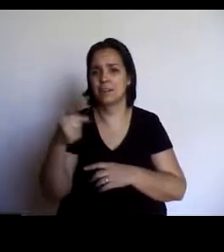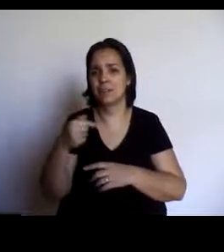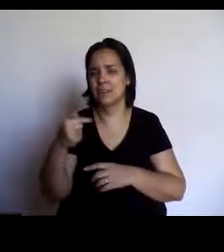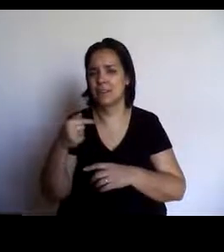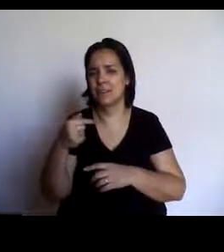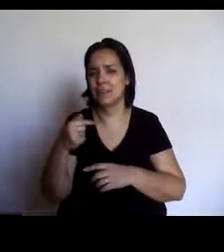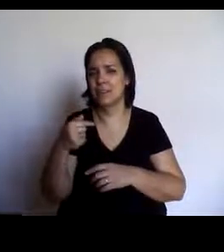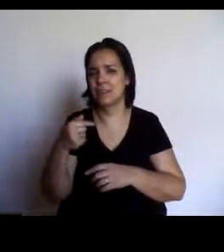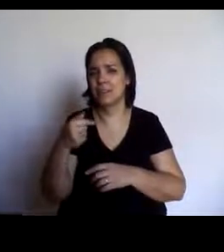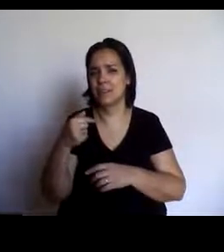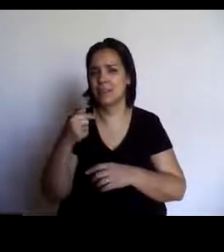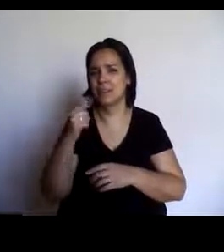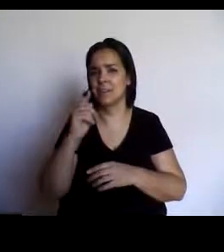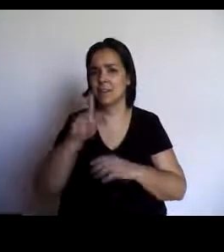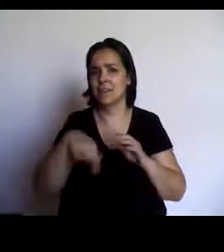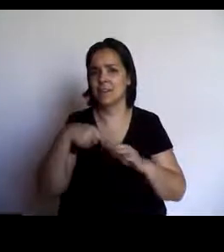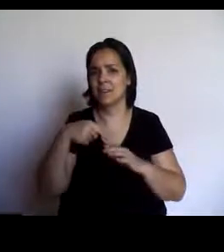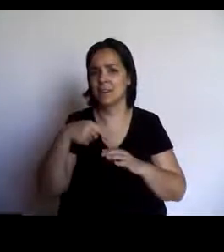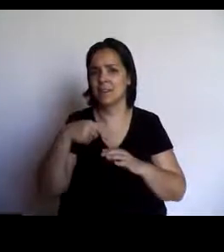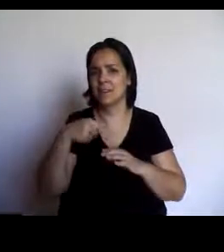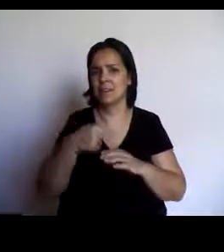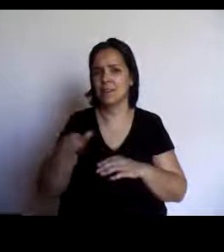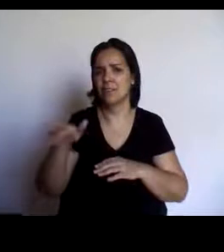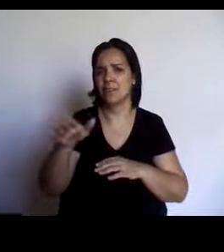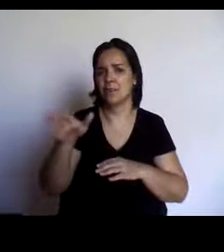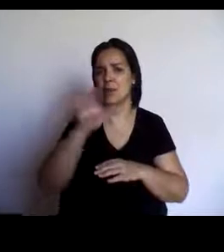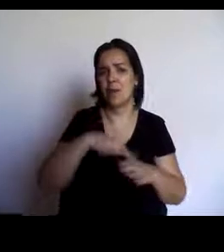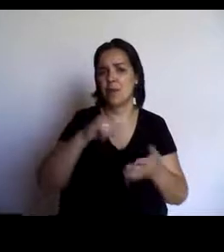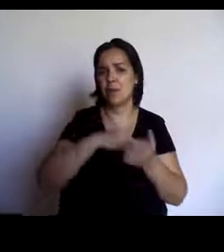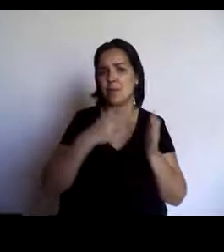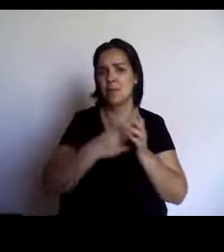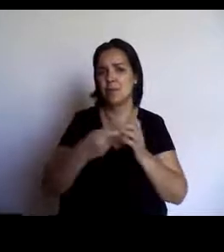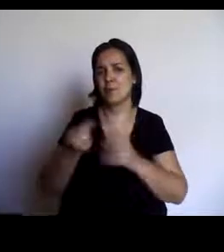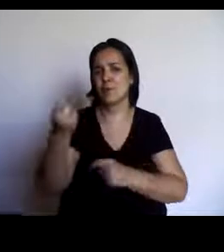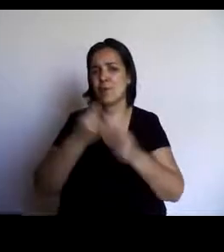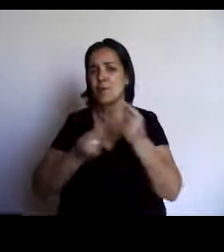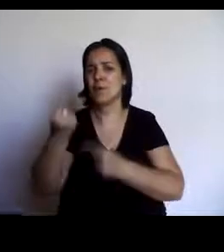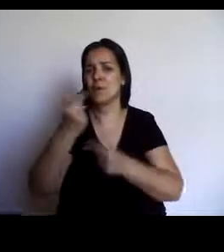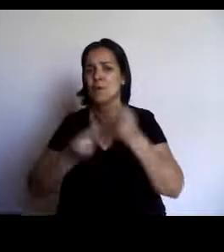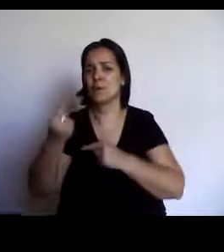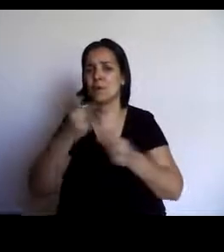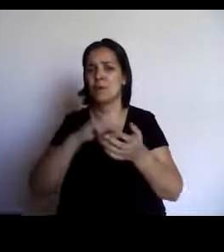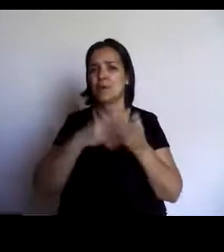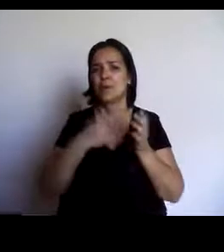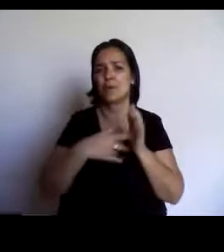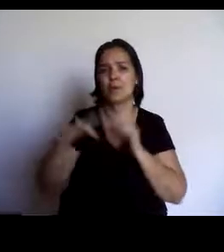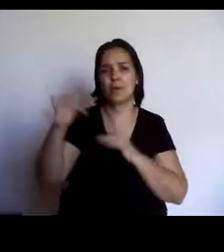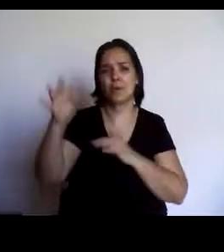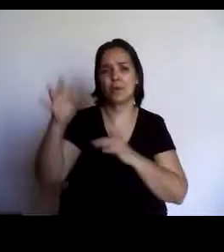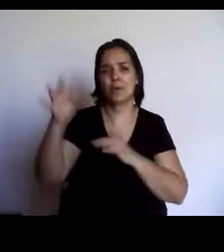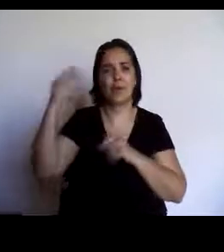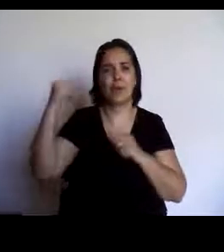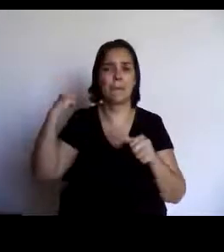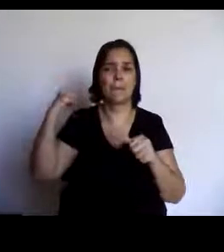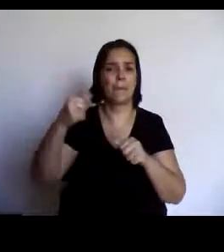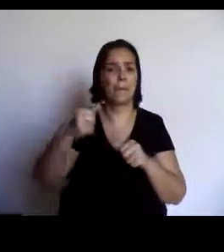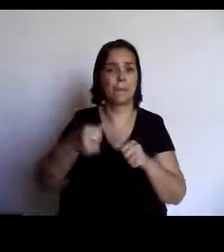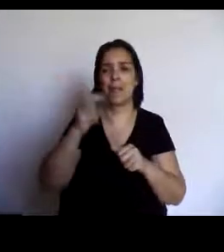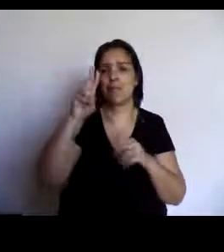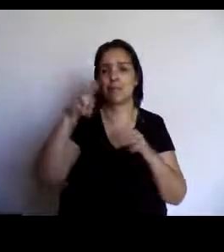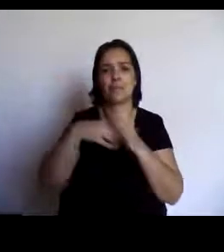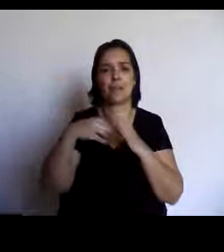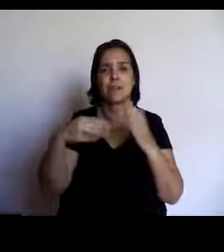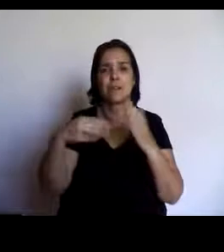el CDIEX, y en la gestión de proyectos con financiación europea como técnica de FEMPEX desde 2018. En